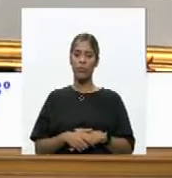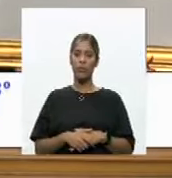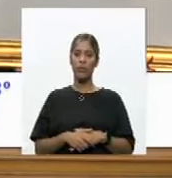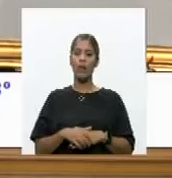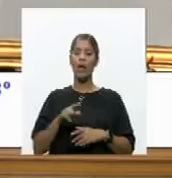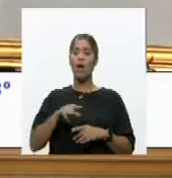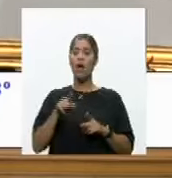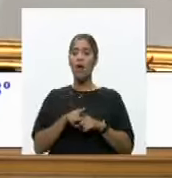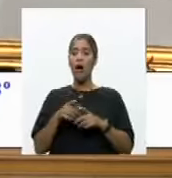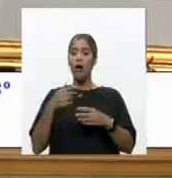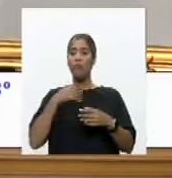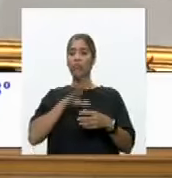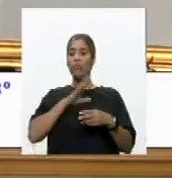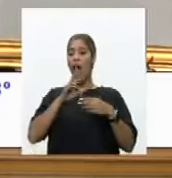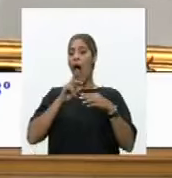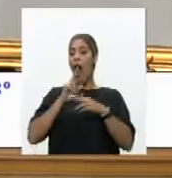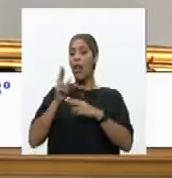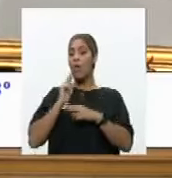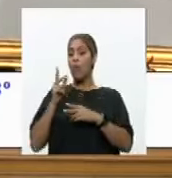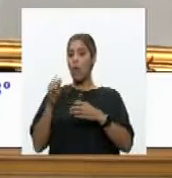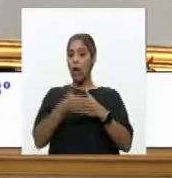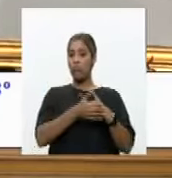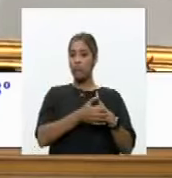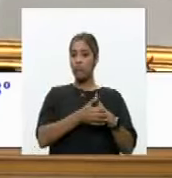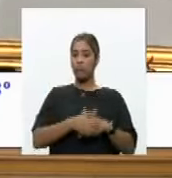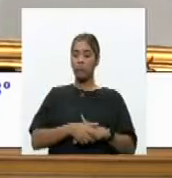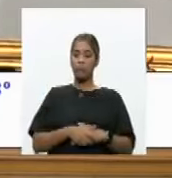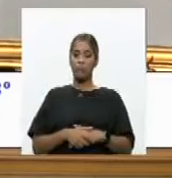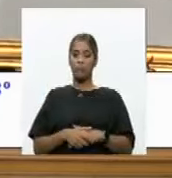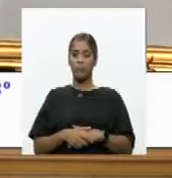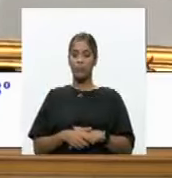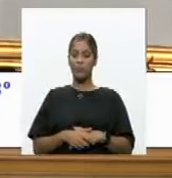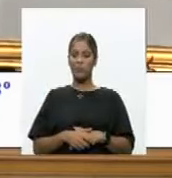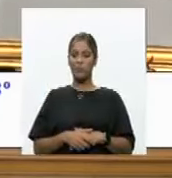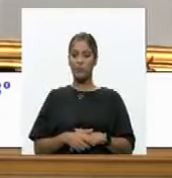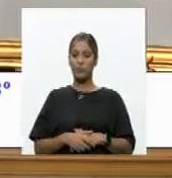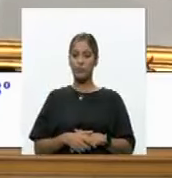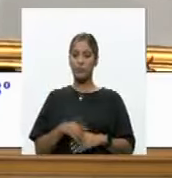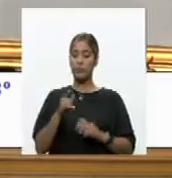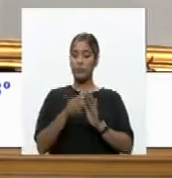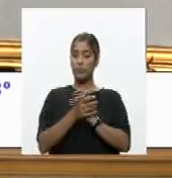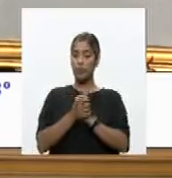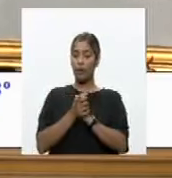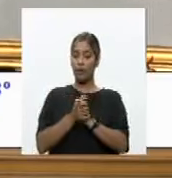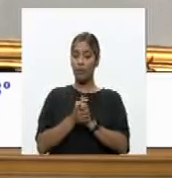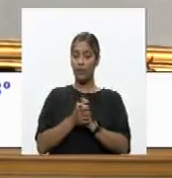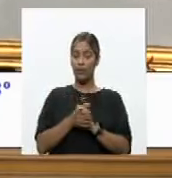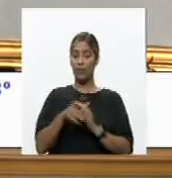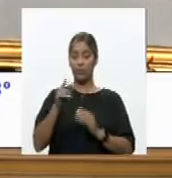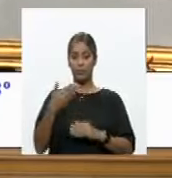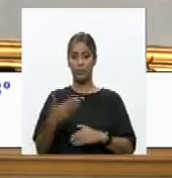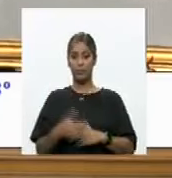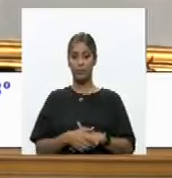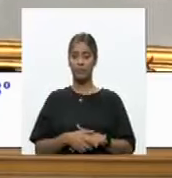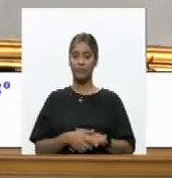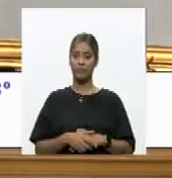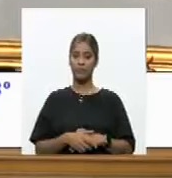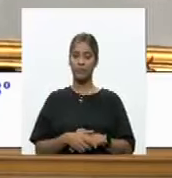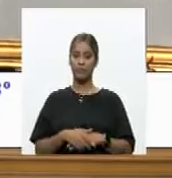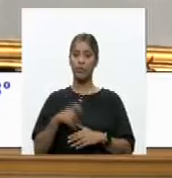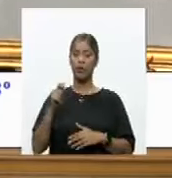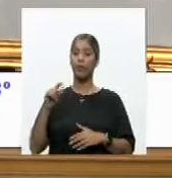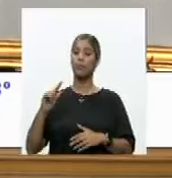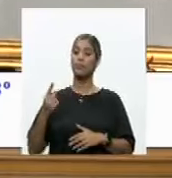por las hienas de la Cuarta República. Ese amigo entrañable de Ali